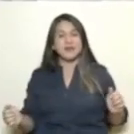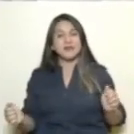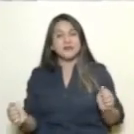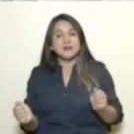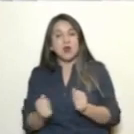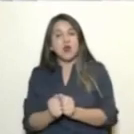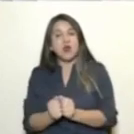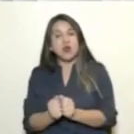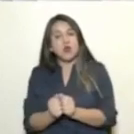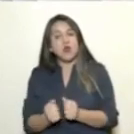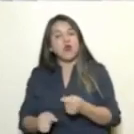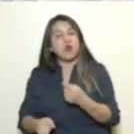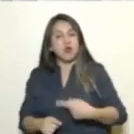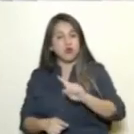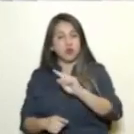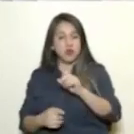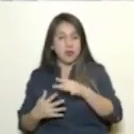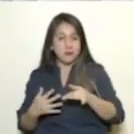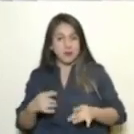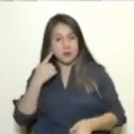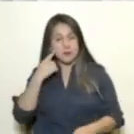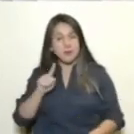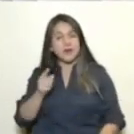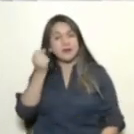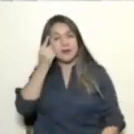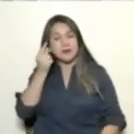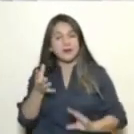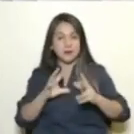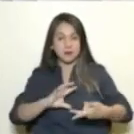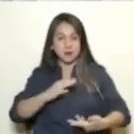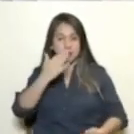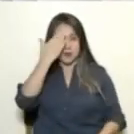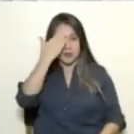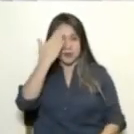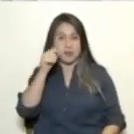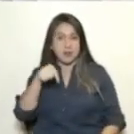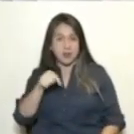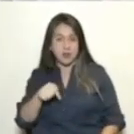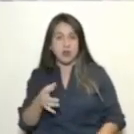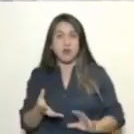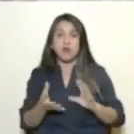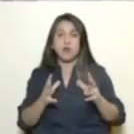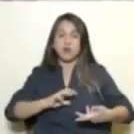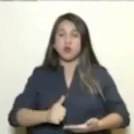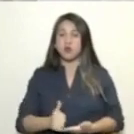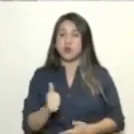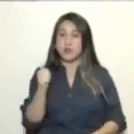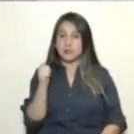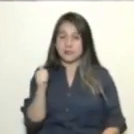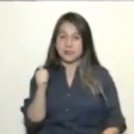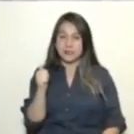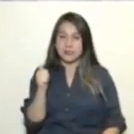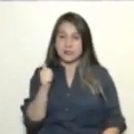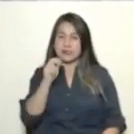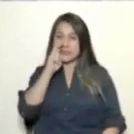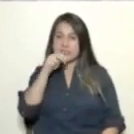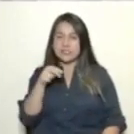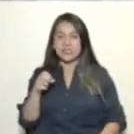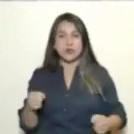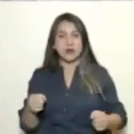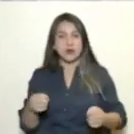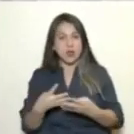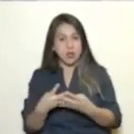otro elemento que es fundamental para entender el mundo de hoy. El mundo de ayer, sin las